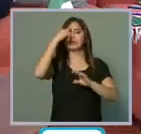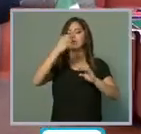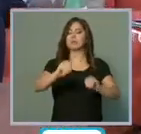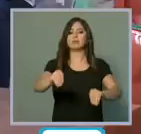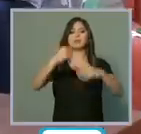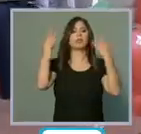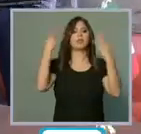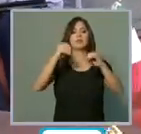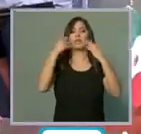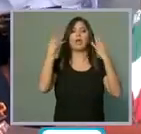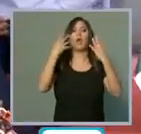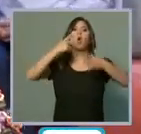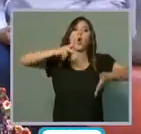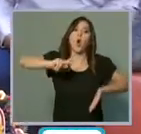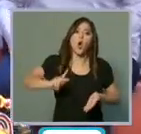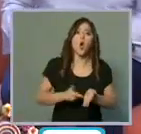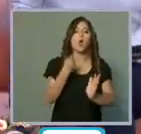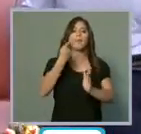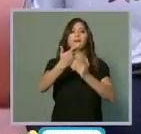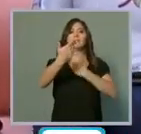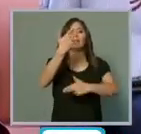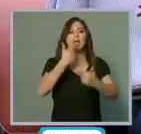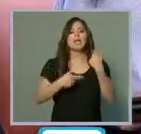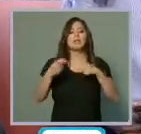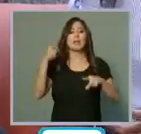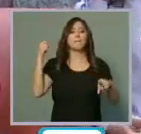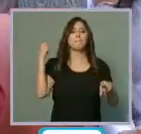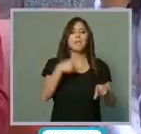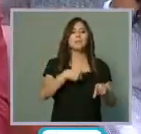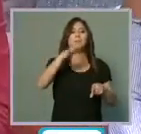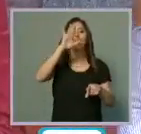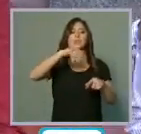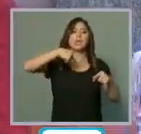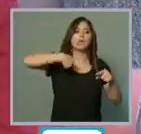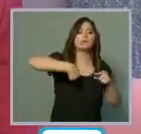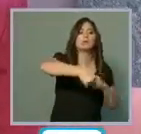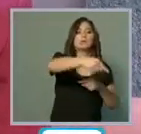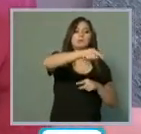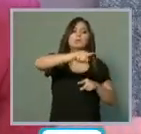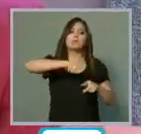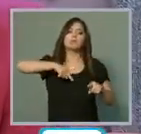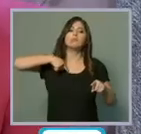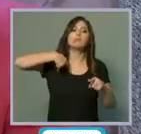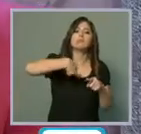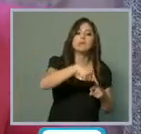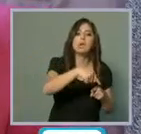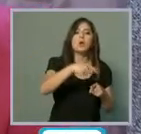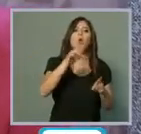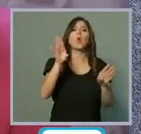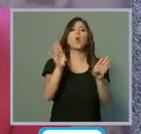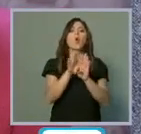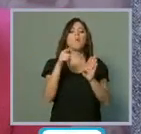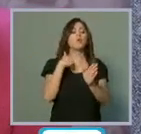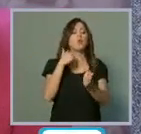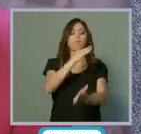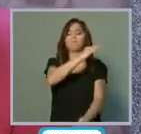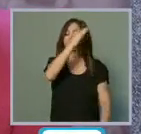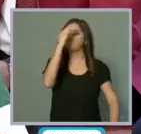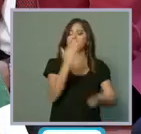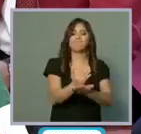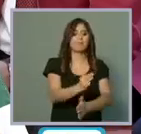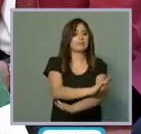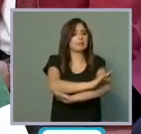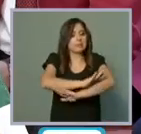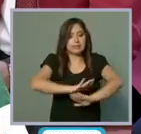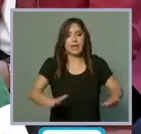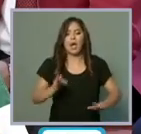ya, no, ya Y estuvo. nada. Y regresa la dependencia y es como un ir y venir. Así es. ¿En qué momento podemos detenerla y frenar y decir, a ver,